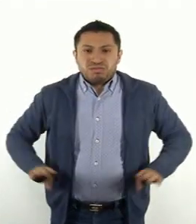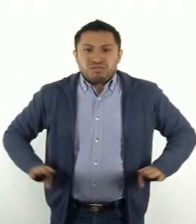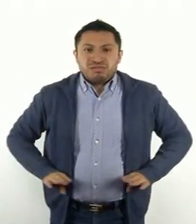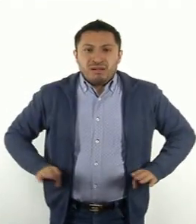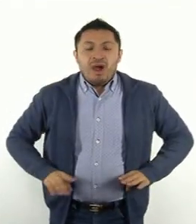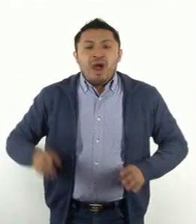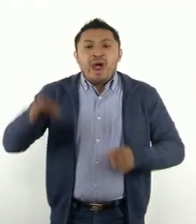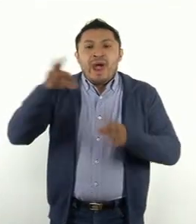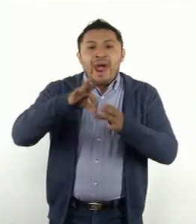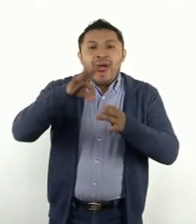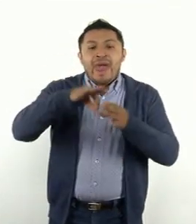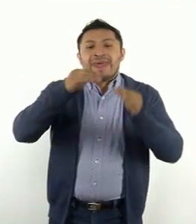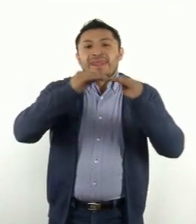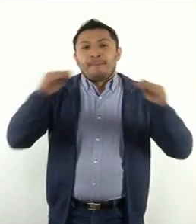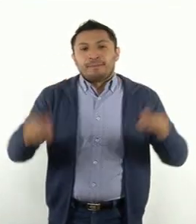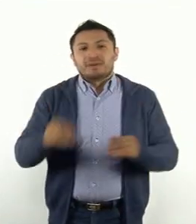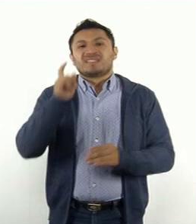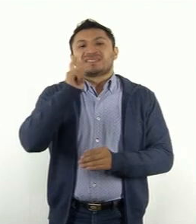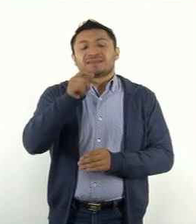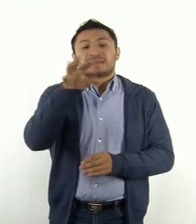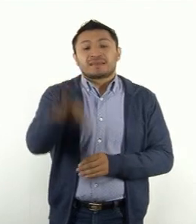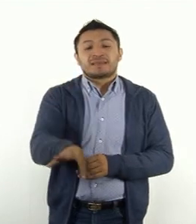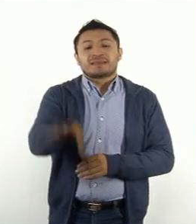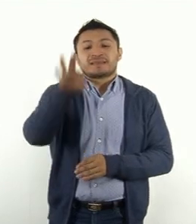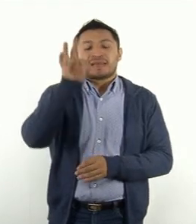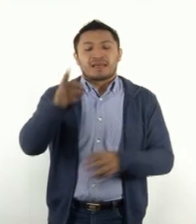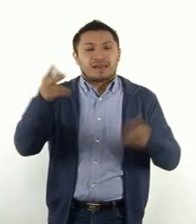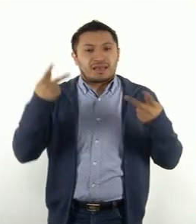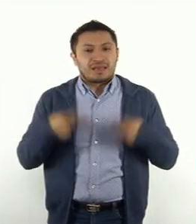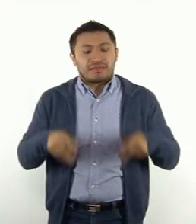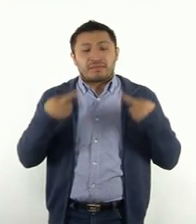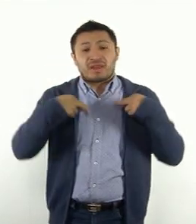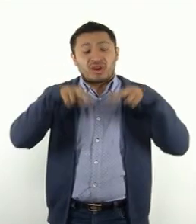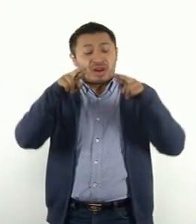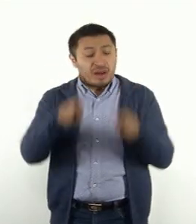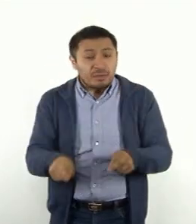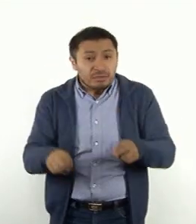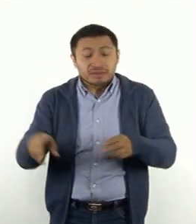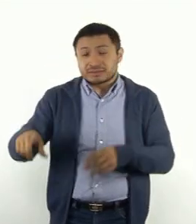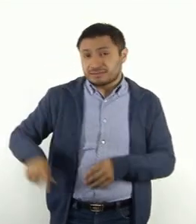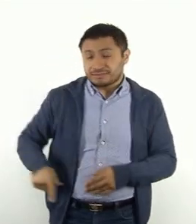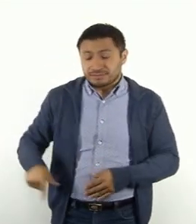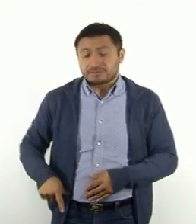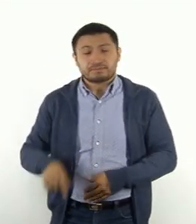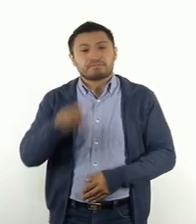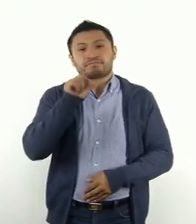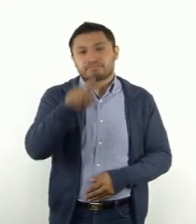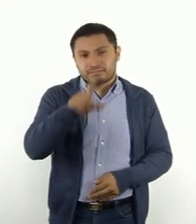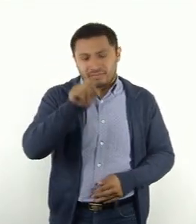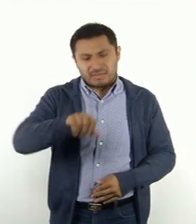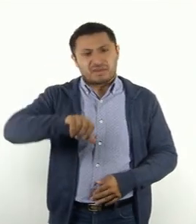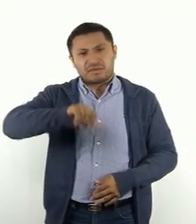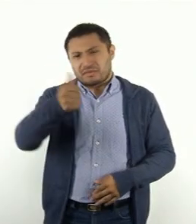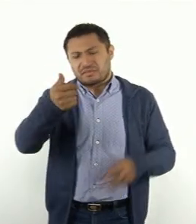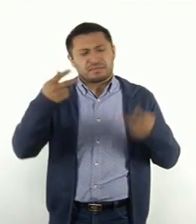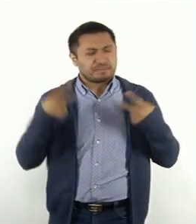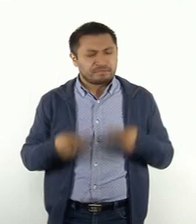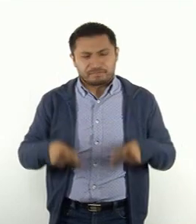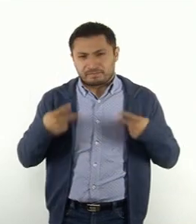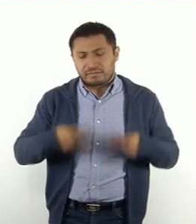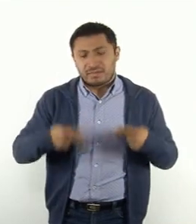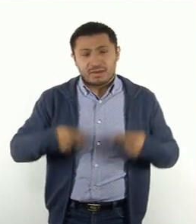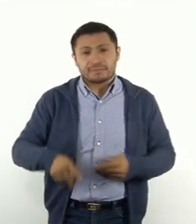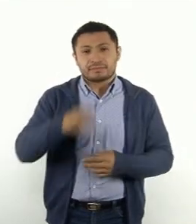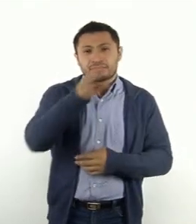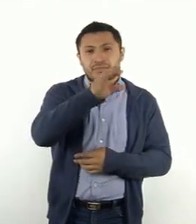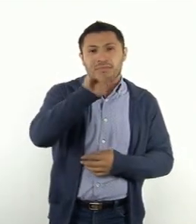de la democracia es la elección de nuestros representantes, al igual que otras ciudadanas y ciudadanos.